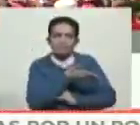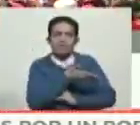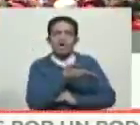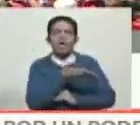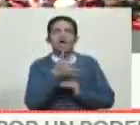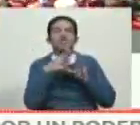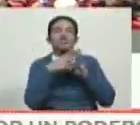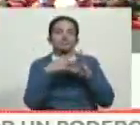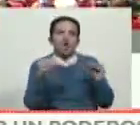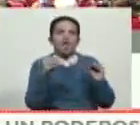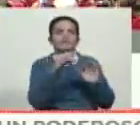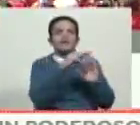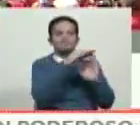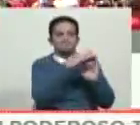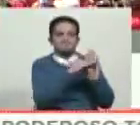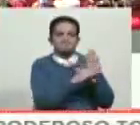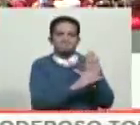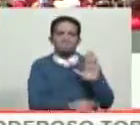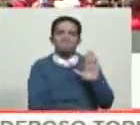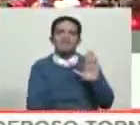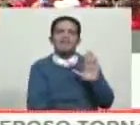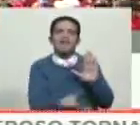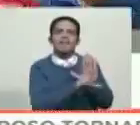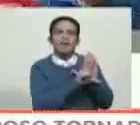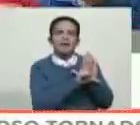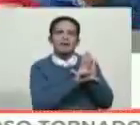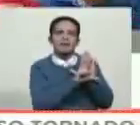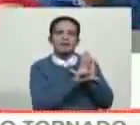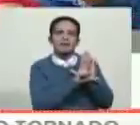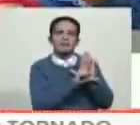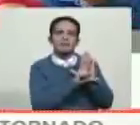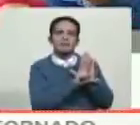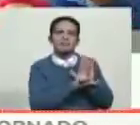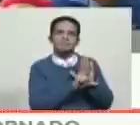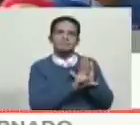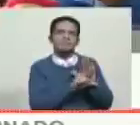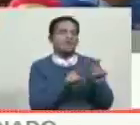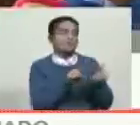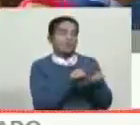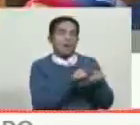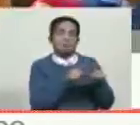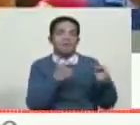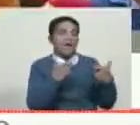todas las acciones y formas que se le aplican a los enemigos.